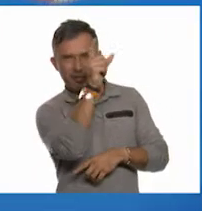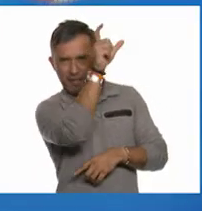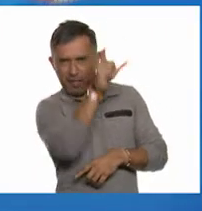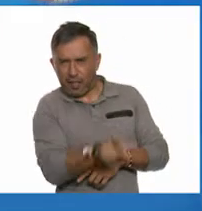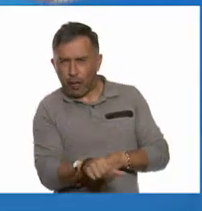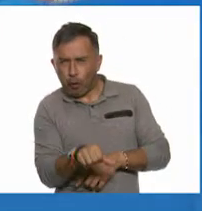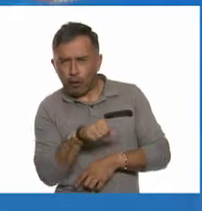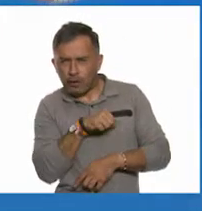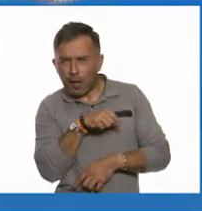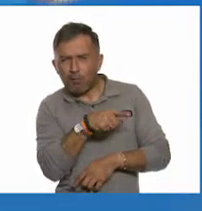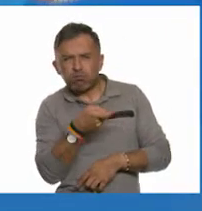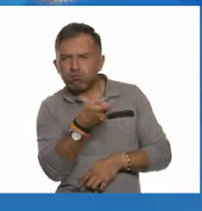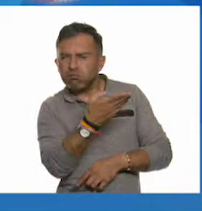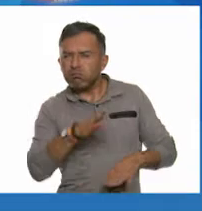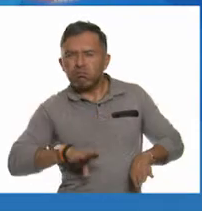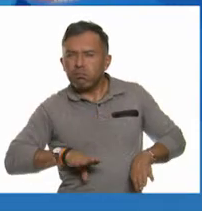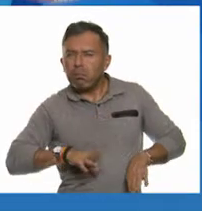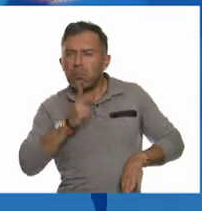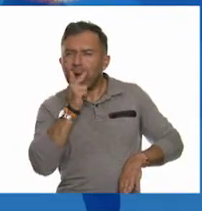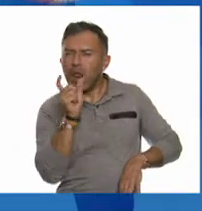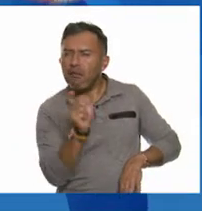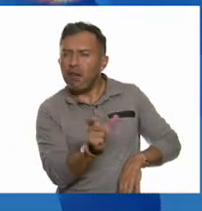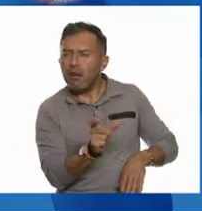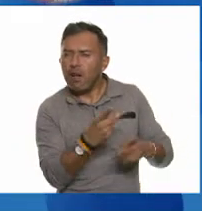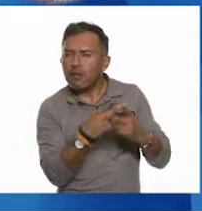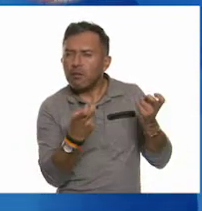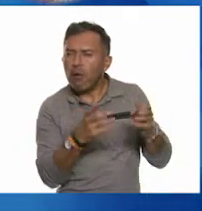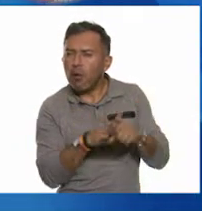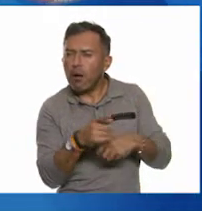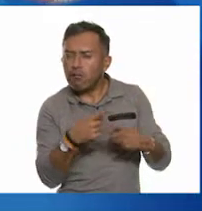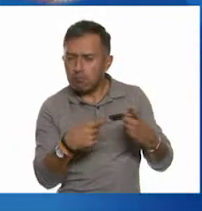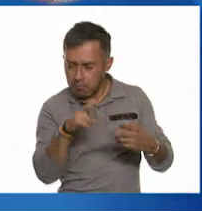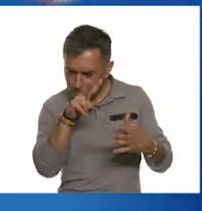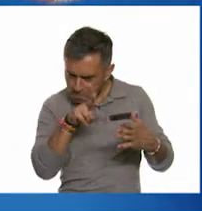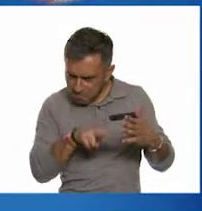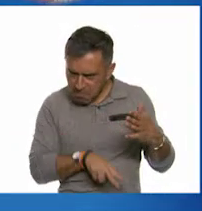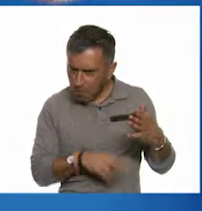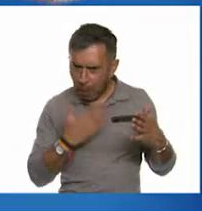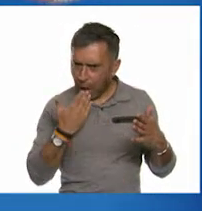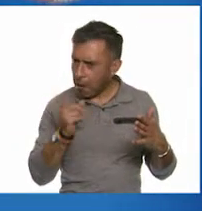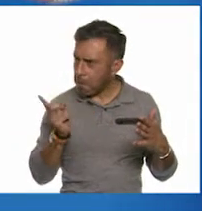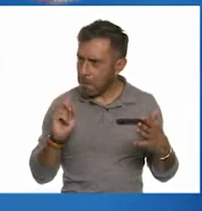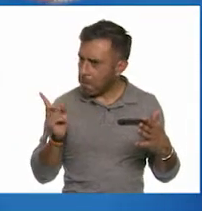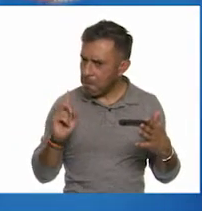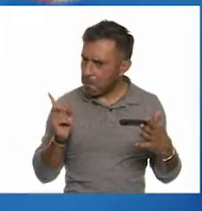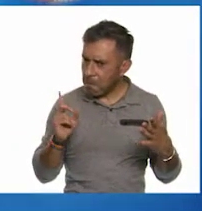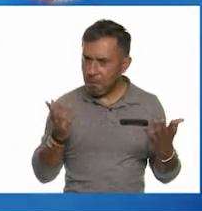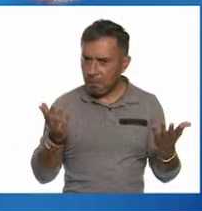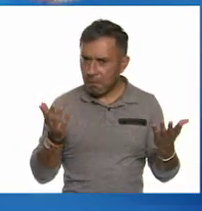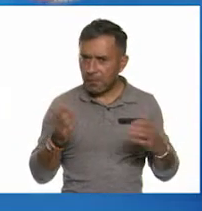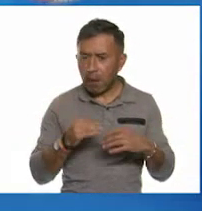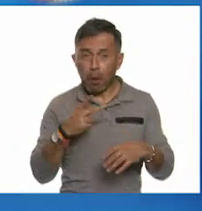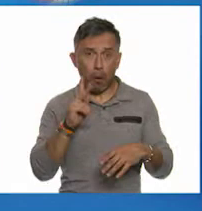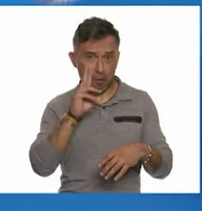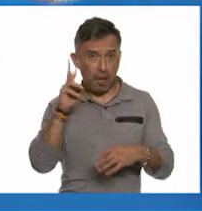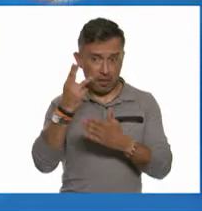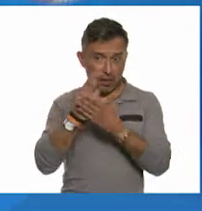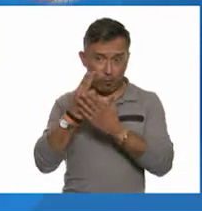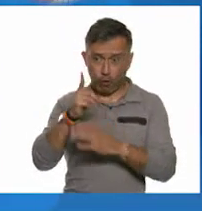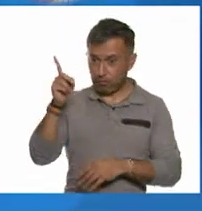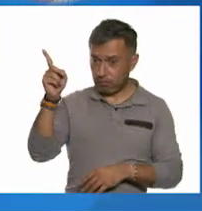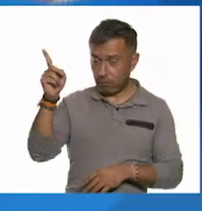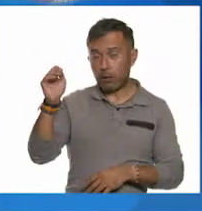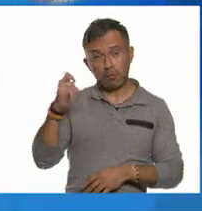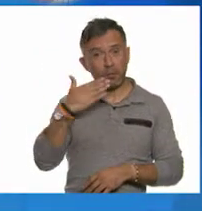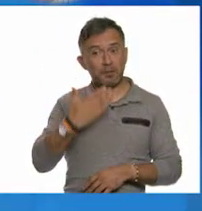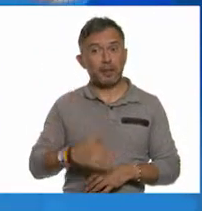egoísta? Ay, pues no, No, ¿verdad? no. Pero veo el dibujo. Ah, muy bien,